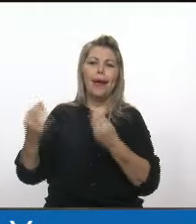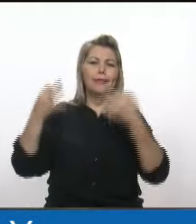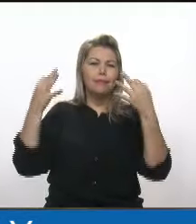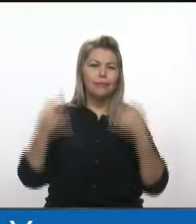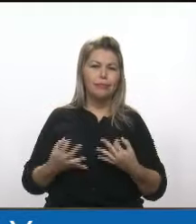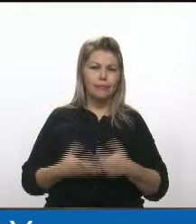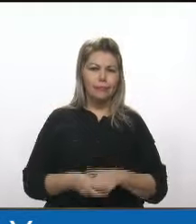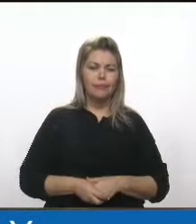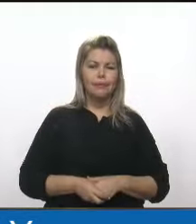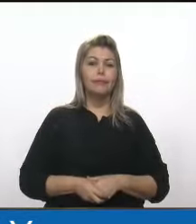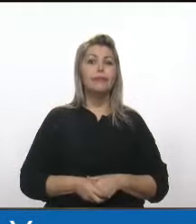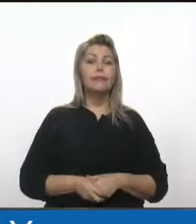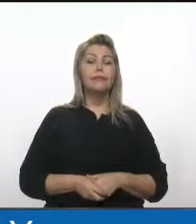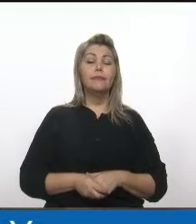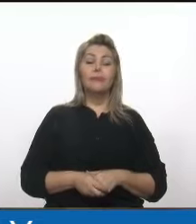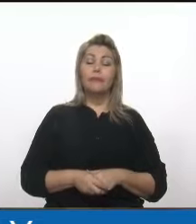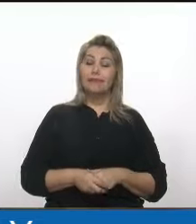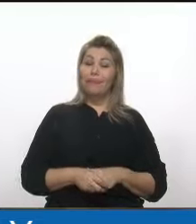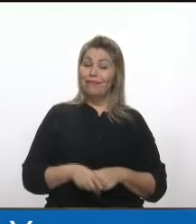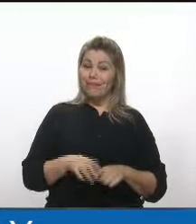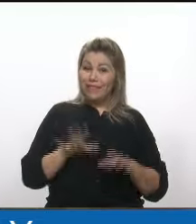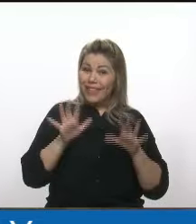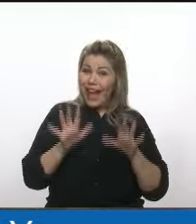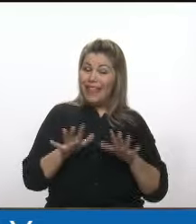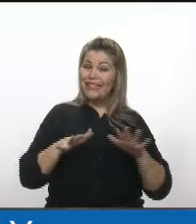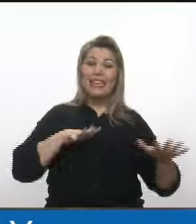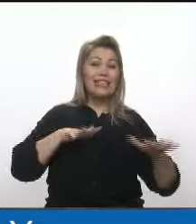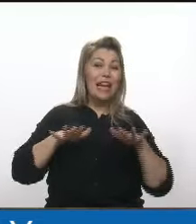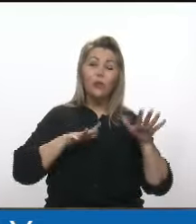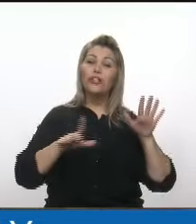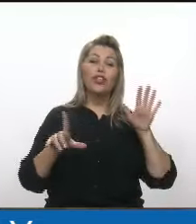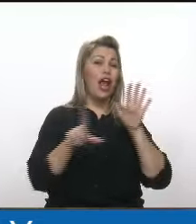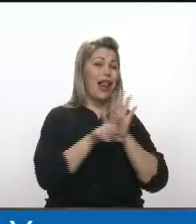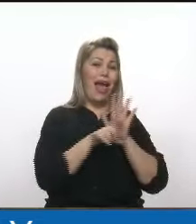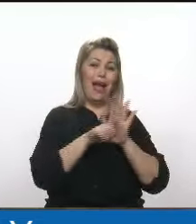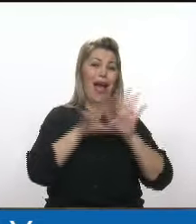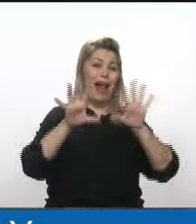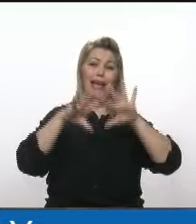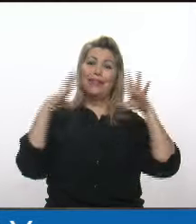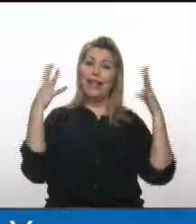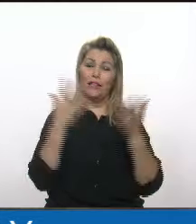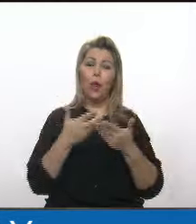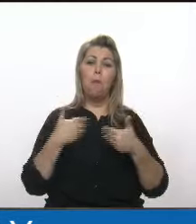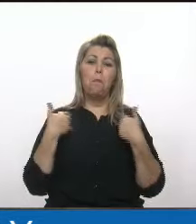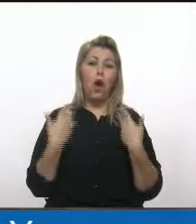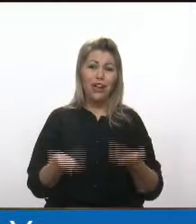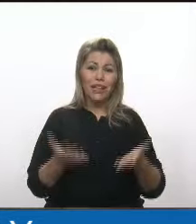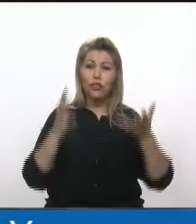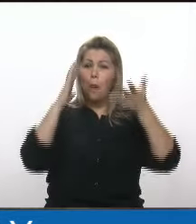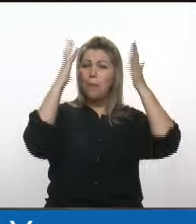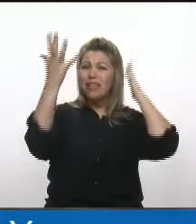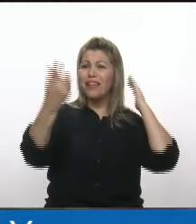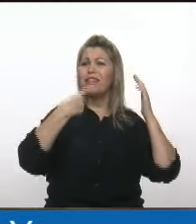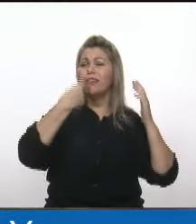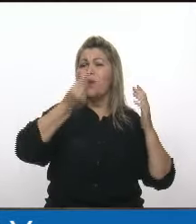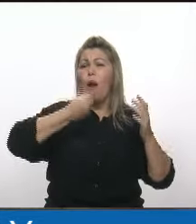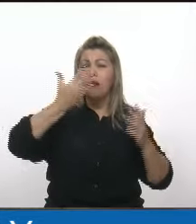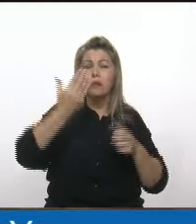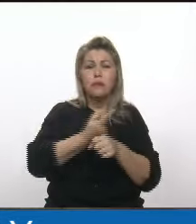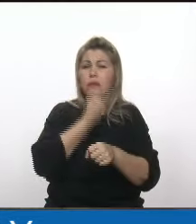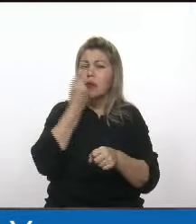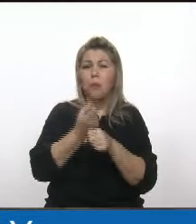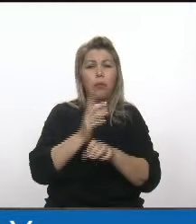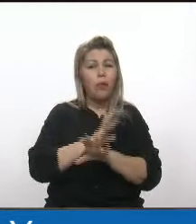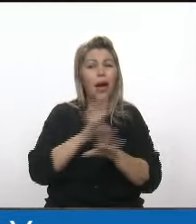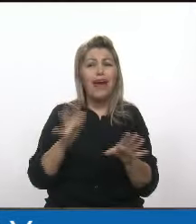Entonces esto es la situación legal internacional y por eso que el presidente no puede decir cualquier cosa no sabemos si cuando